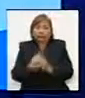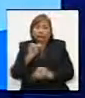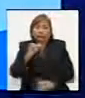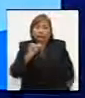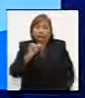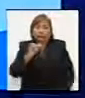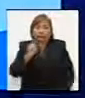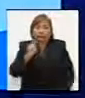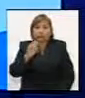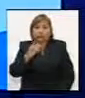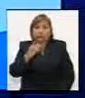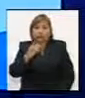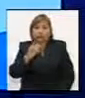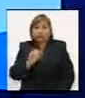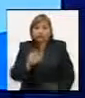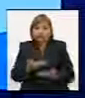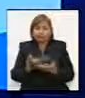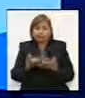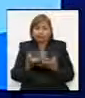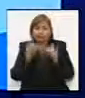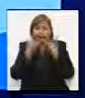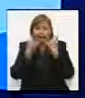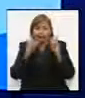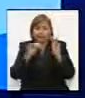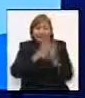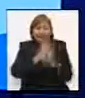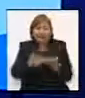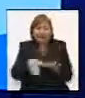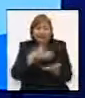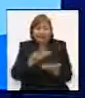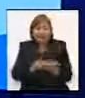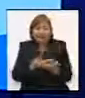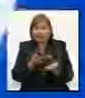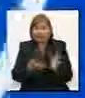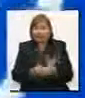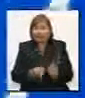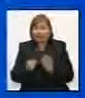en el país. En el siguiente informe tenemos todos los detalles.